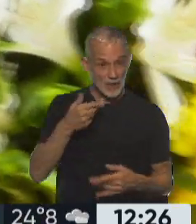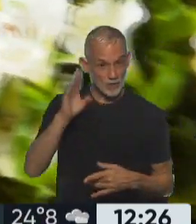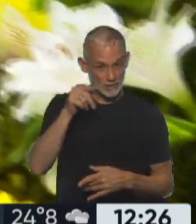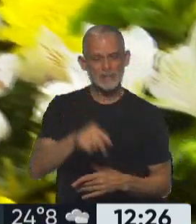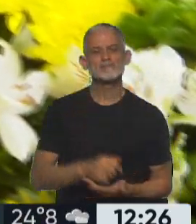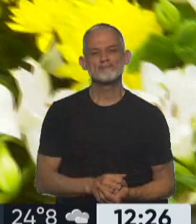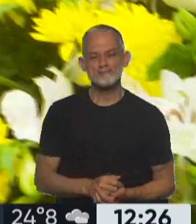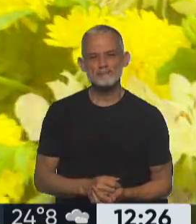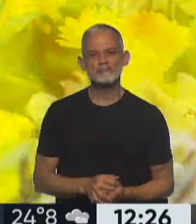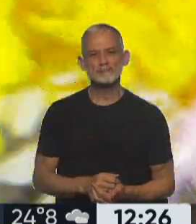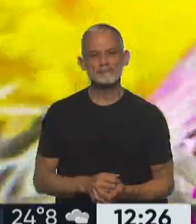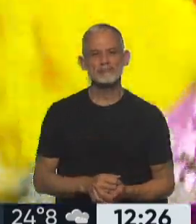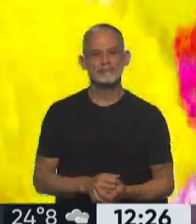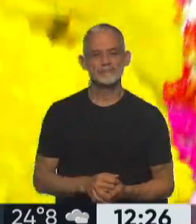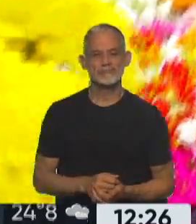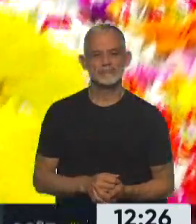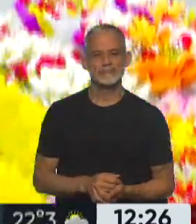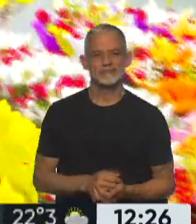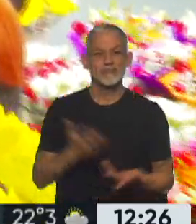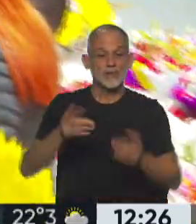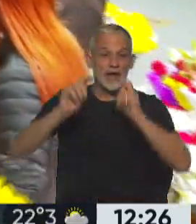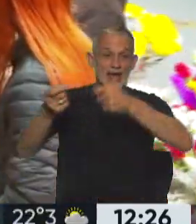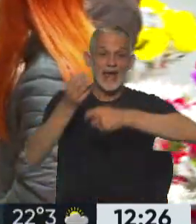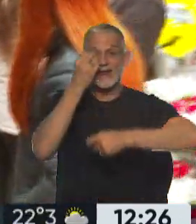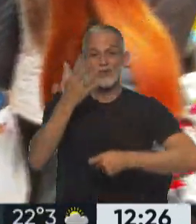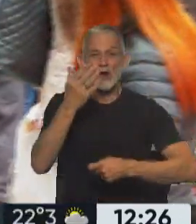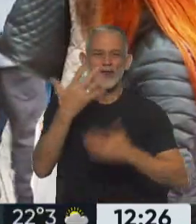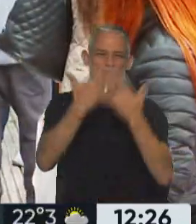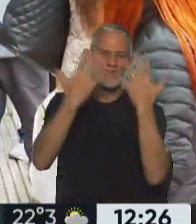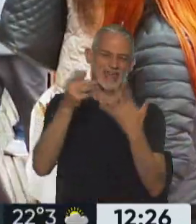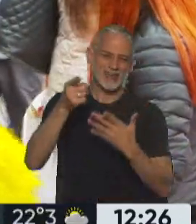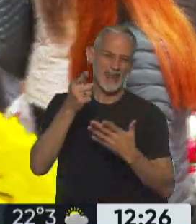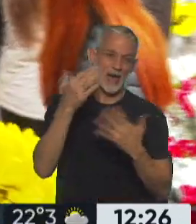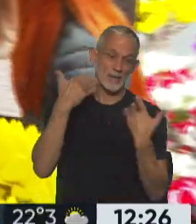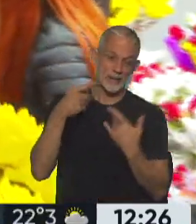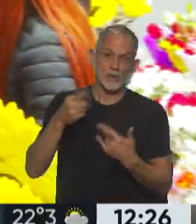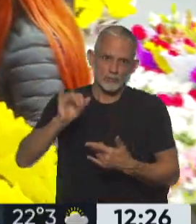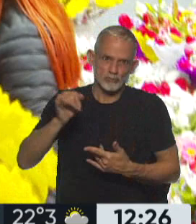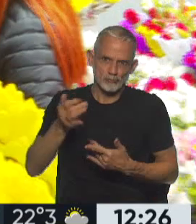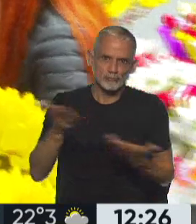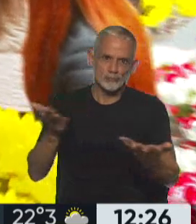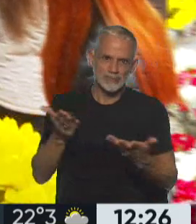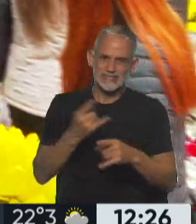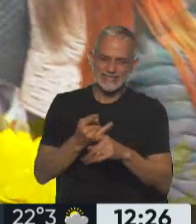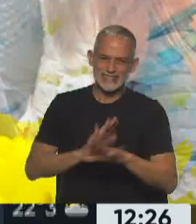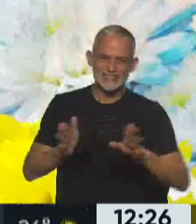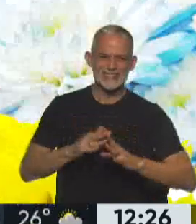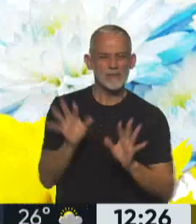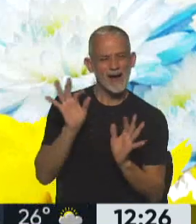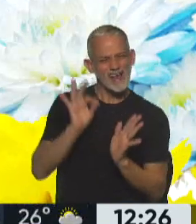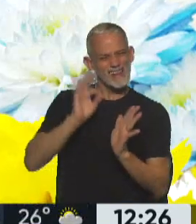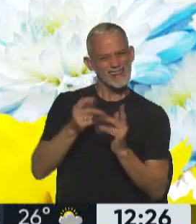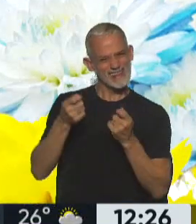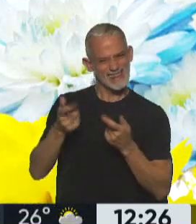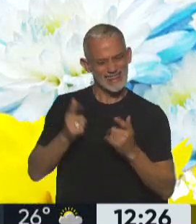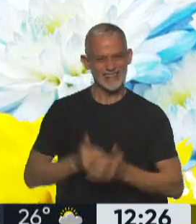Sí. Siempre es lindo regalar una flor el día de la primavera. El día de la primavera, sí, por supuesto, claro. Siempre está el detalle, lo más importante es el detalle. El detalle.